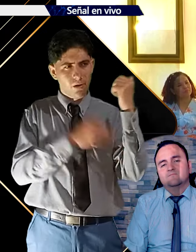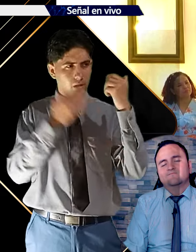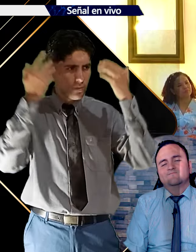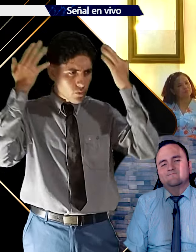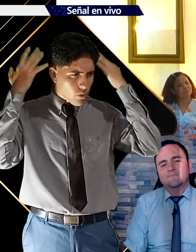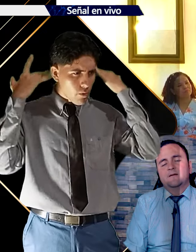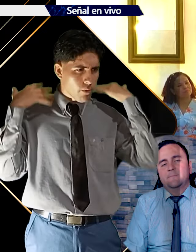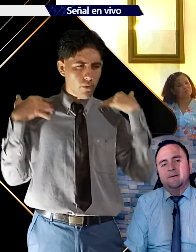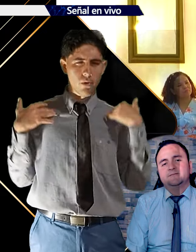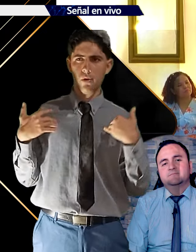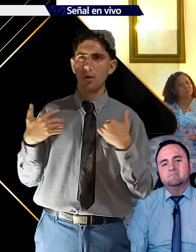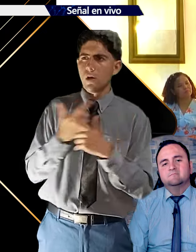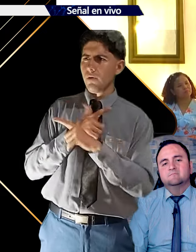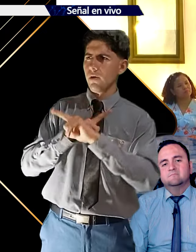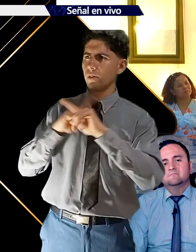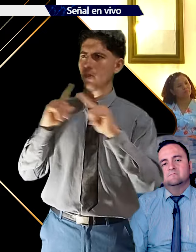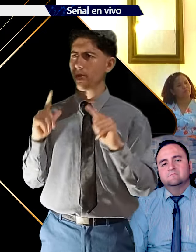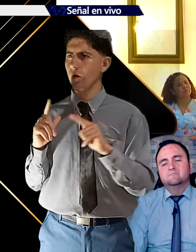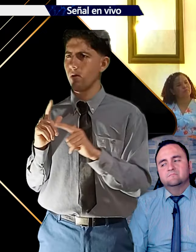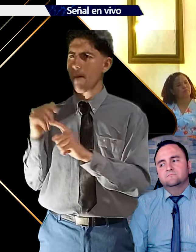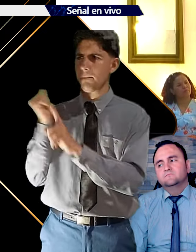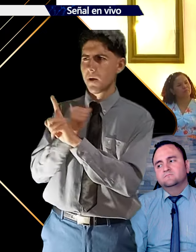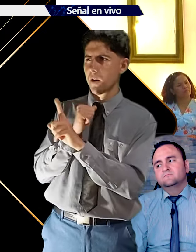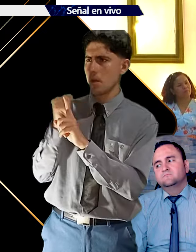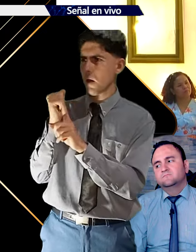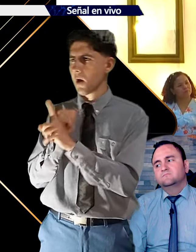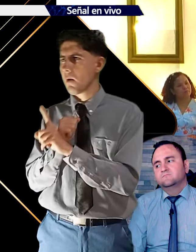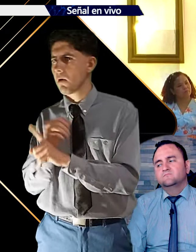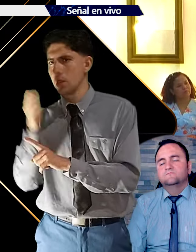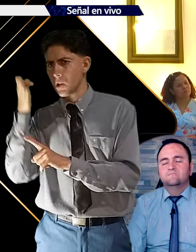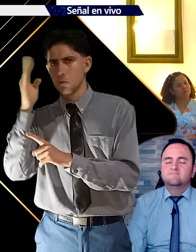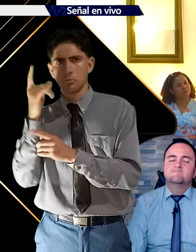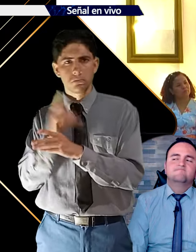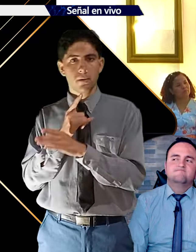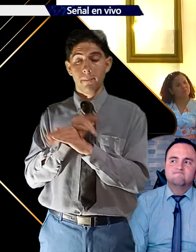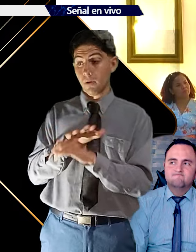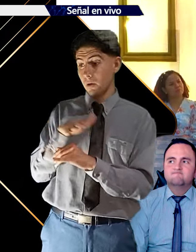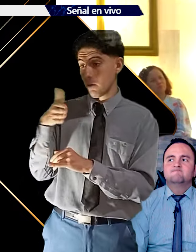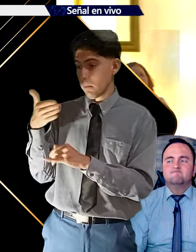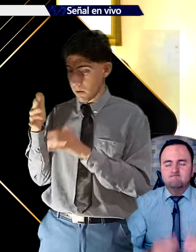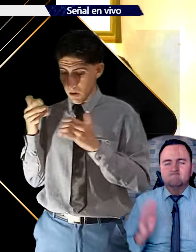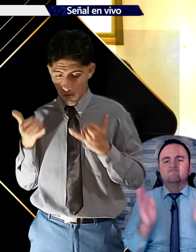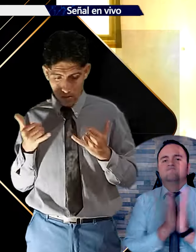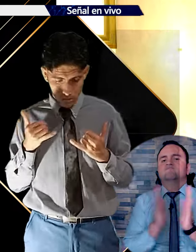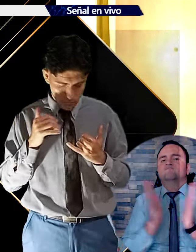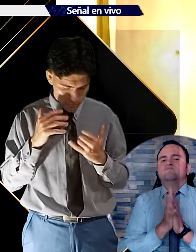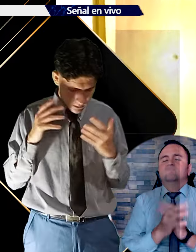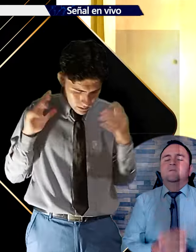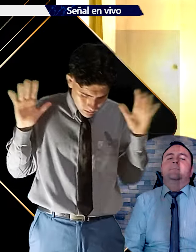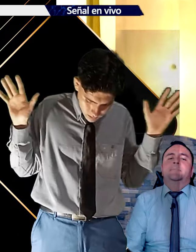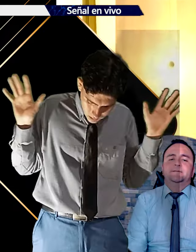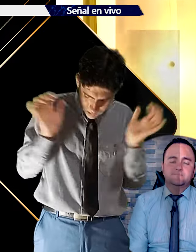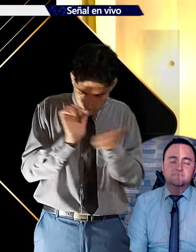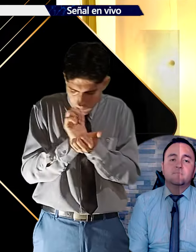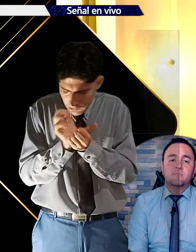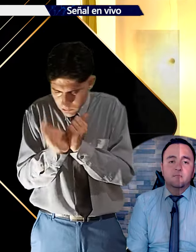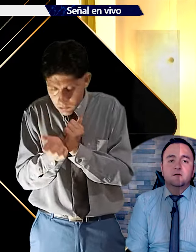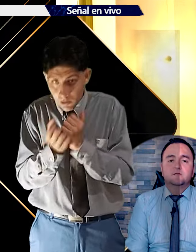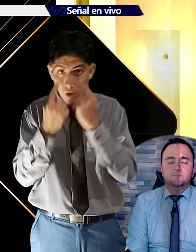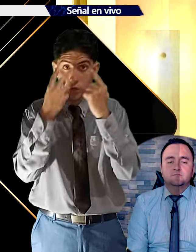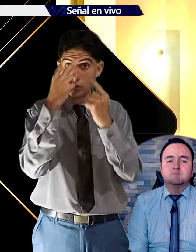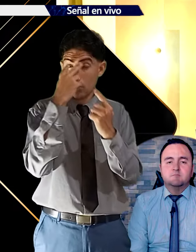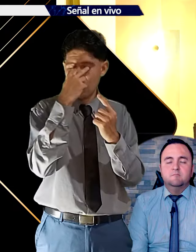Dios, dalo todo. No dejes en vergüenza lo que estás haciendo. Cuida tu testimonio, cuida tu vida, para que el nombre del Señor